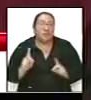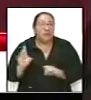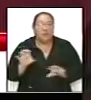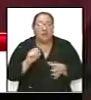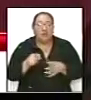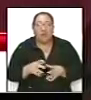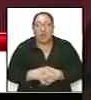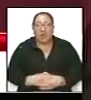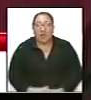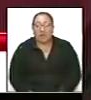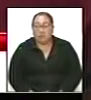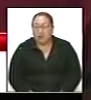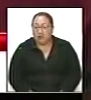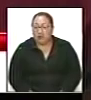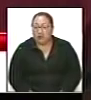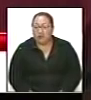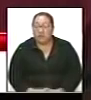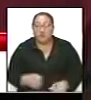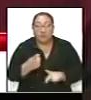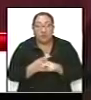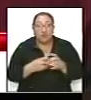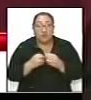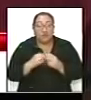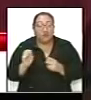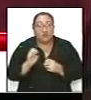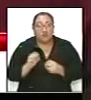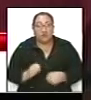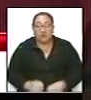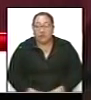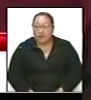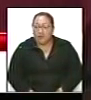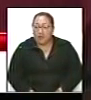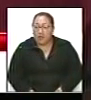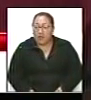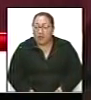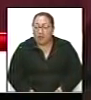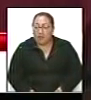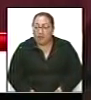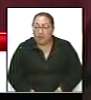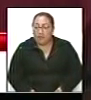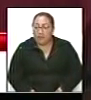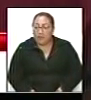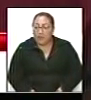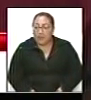hizo así. Le sumaron enero. Le